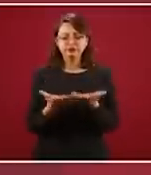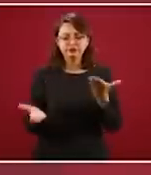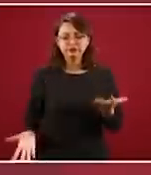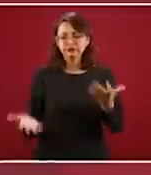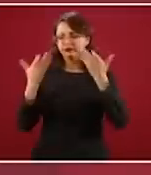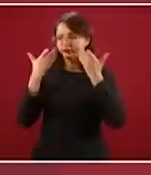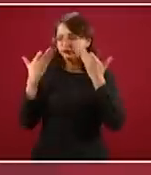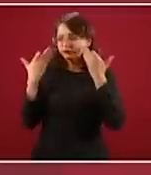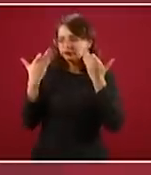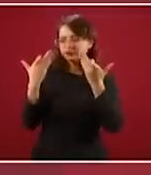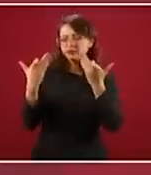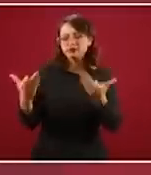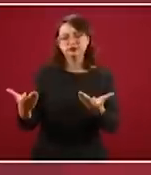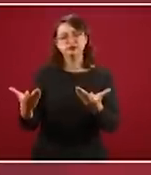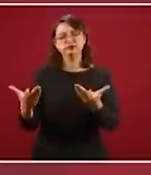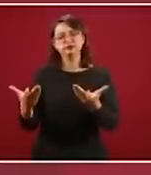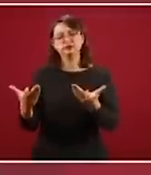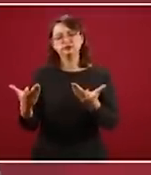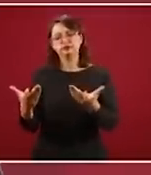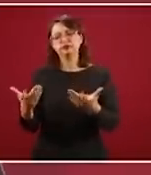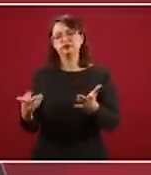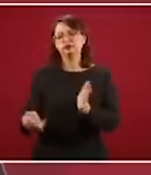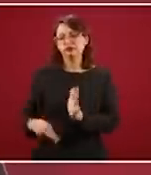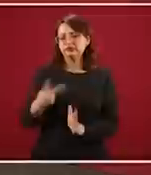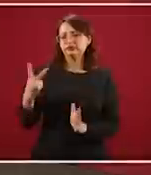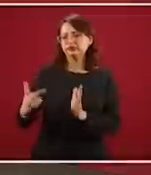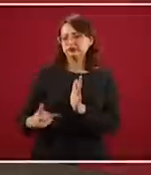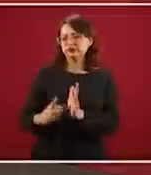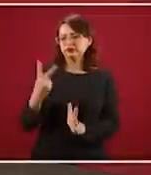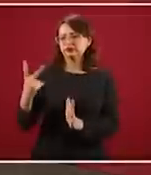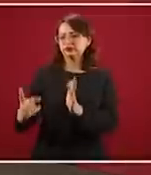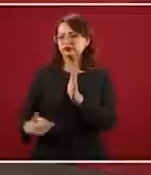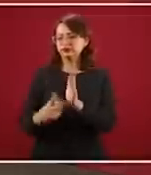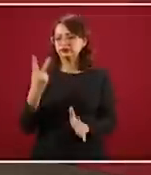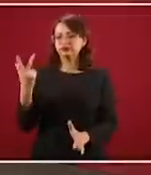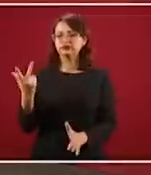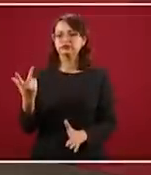constatando que cada vez están participando